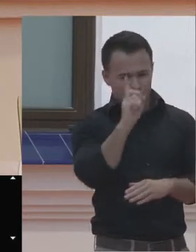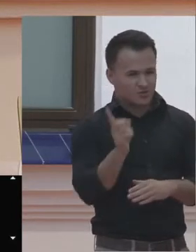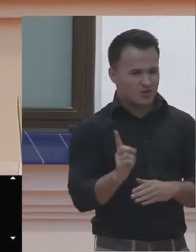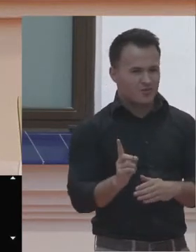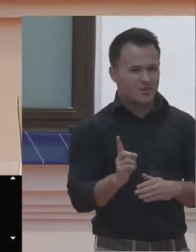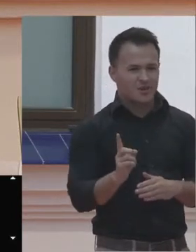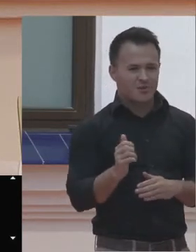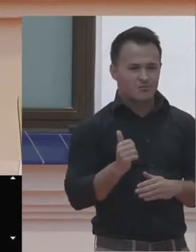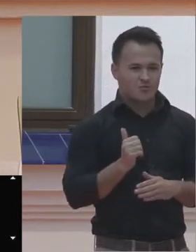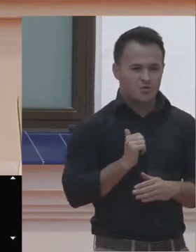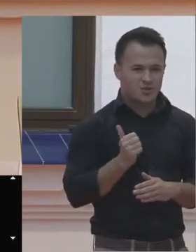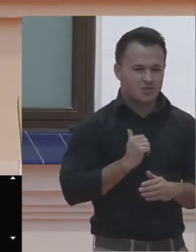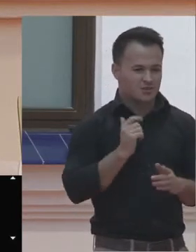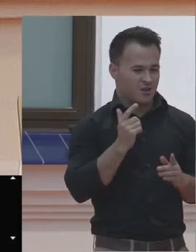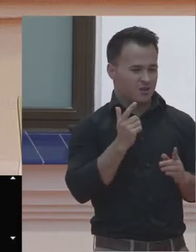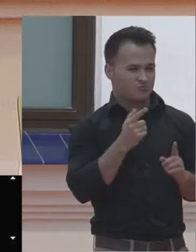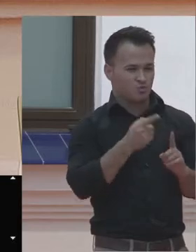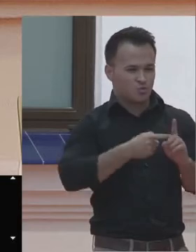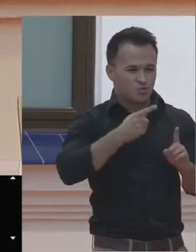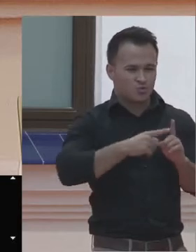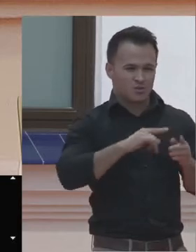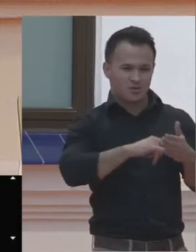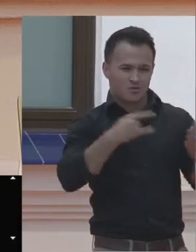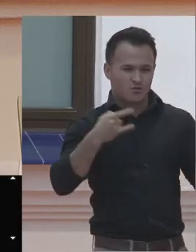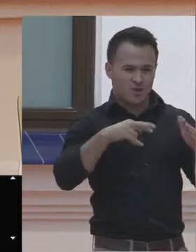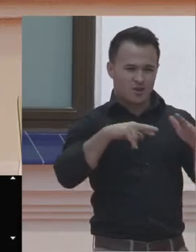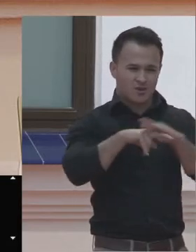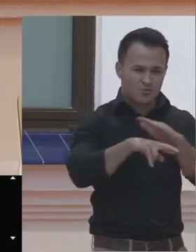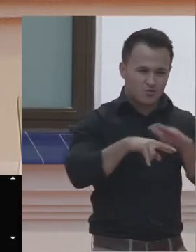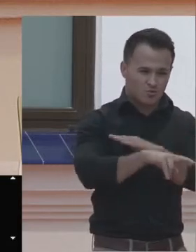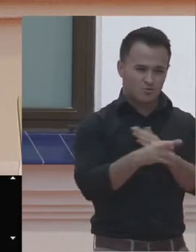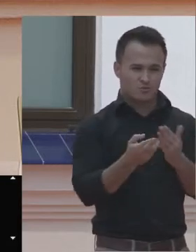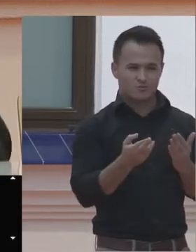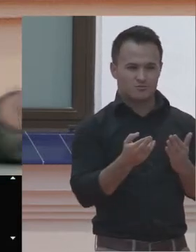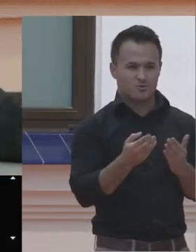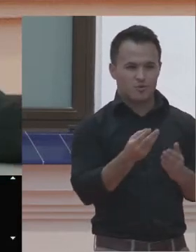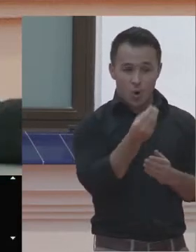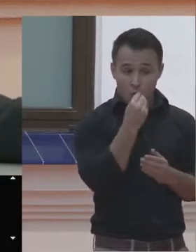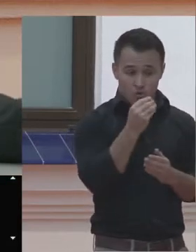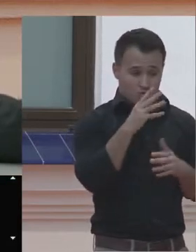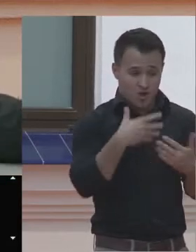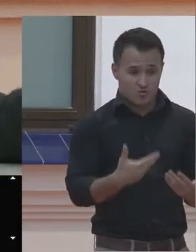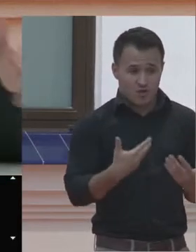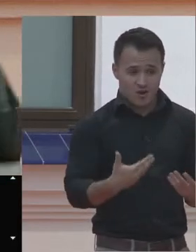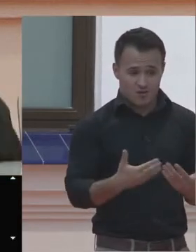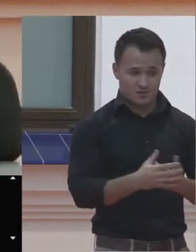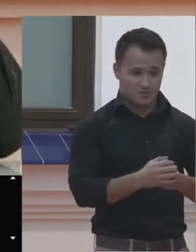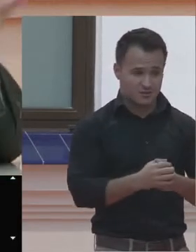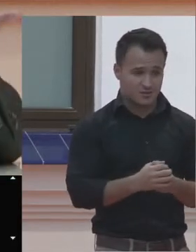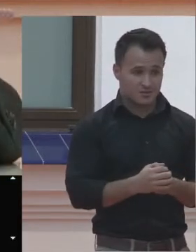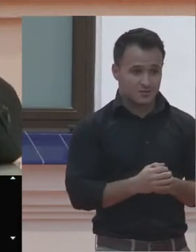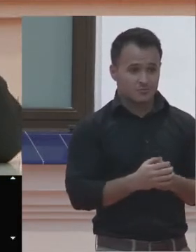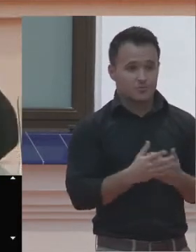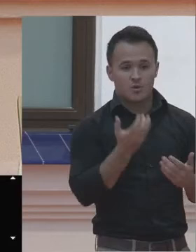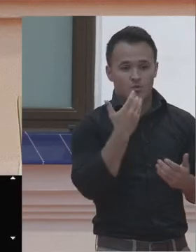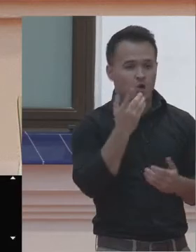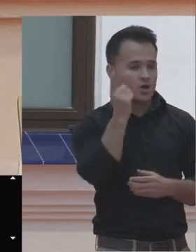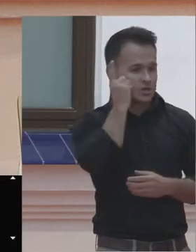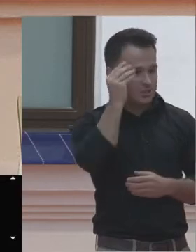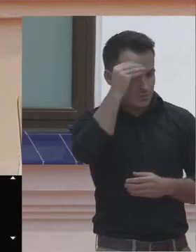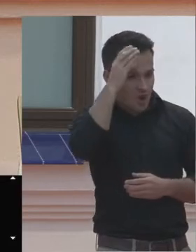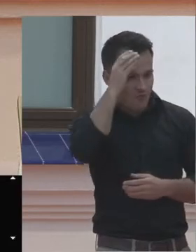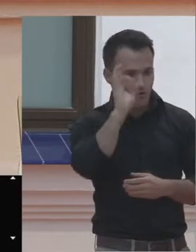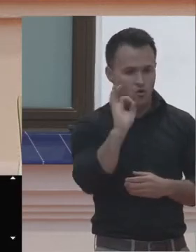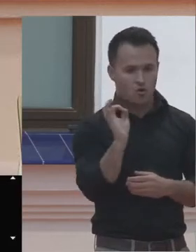saben sacar ni utilizar todos los recursos que tiene la tecnología de consumo y que tenemos en nuestras manos. Un smartphone, el